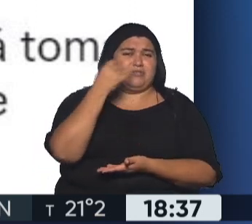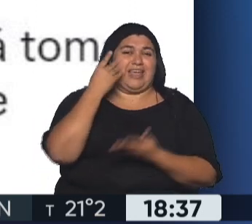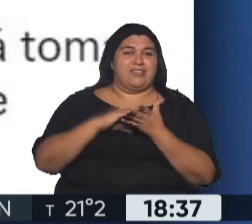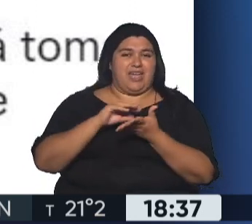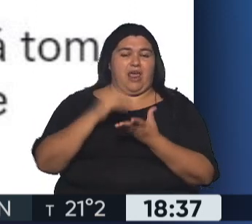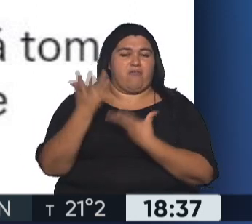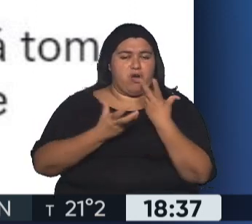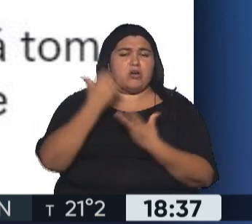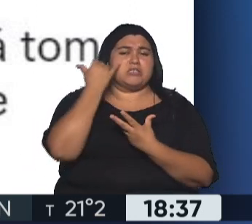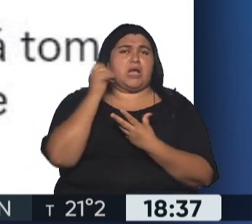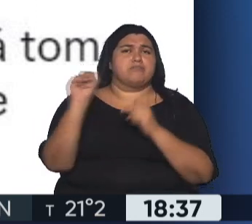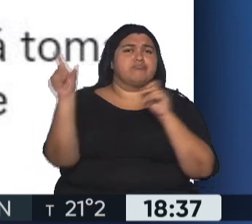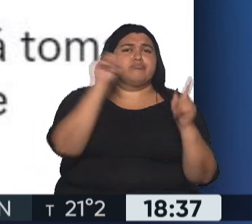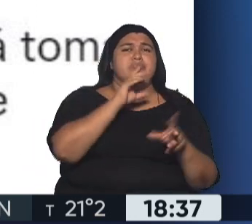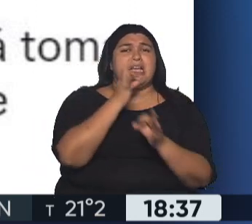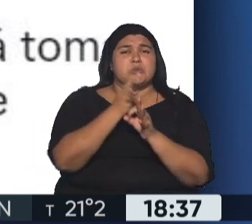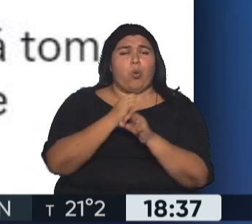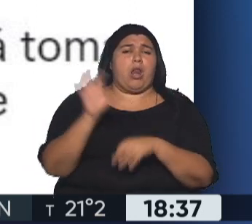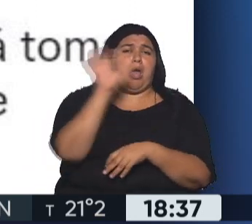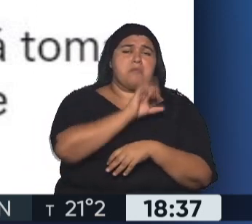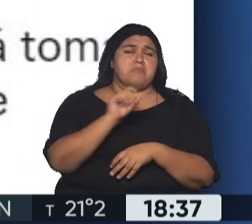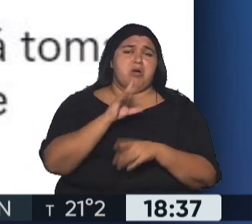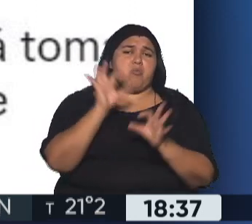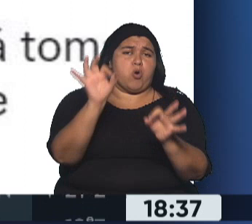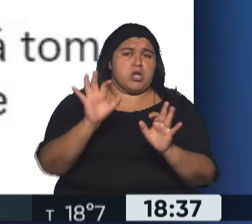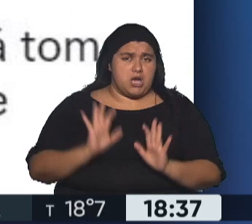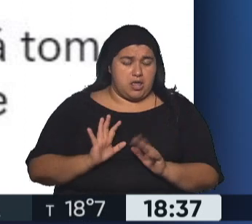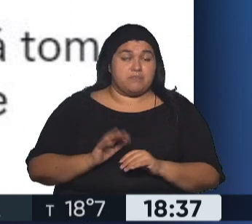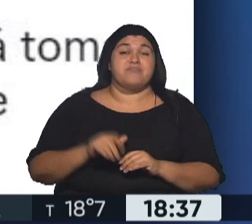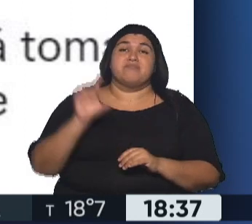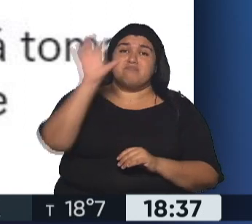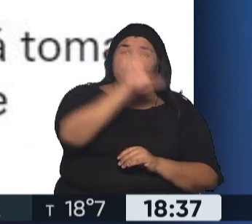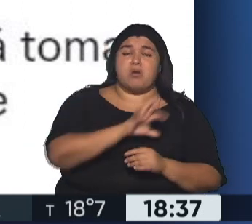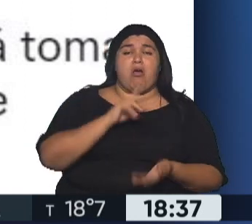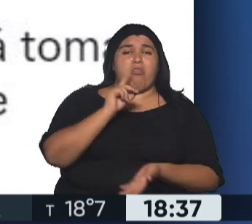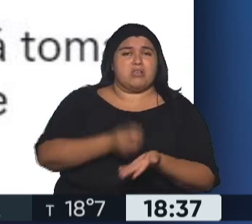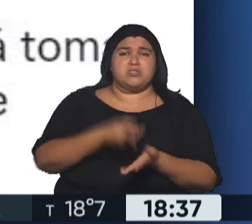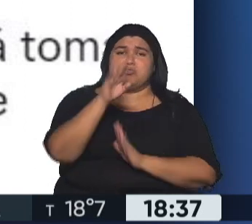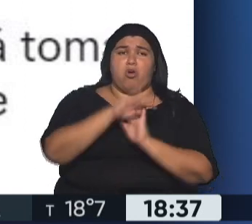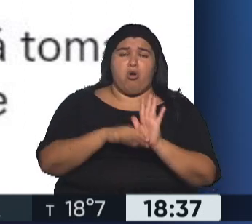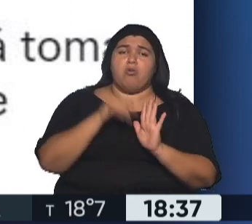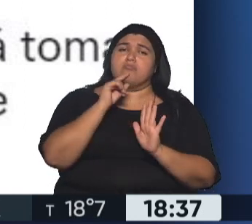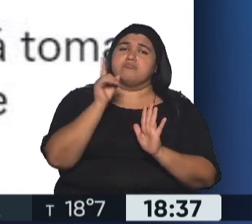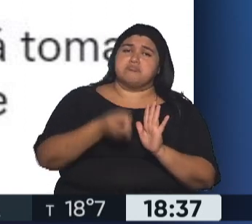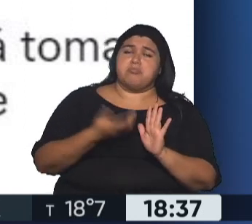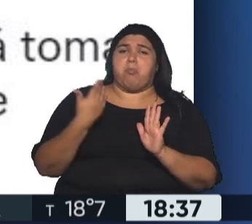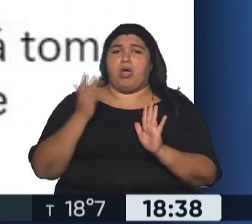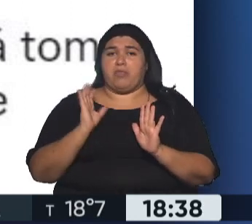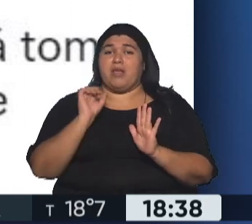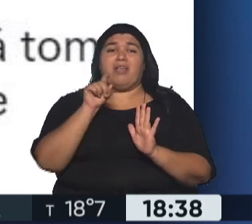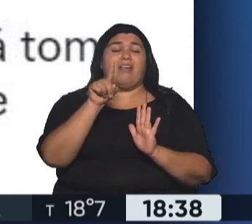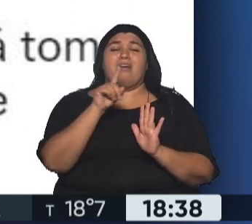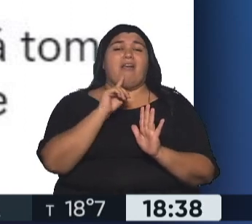uso de tapabocas en las escuelas de esa provincia y adelantó que cada jurisdicción podrá adoptar la misma medida de acuerdo a lo